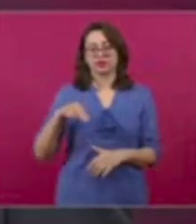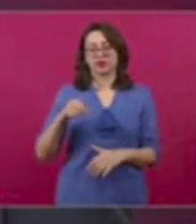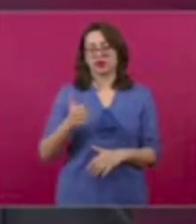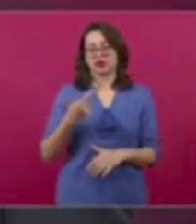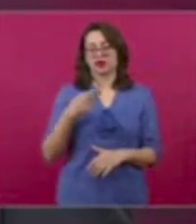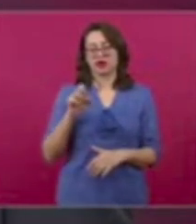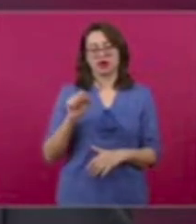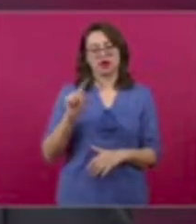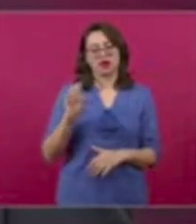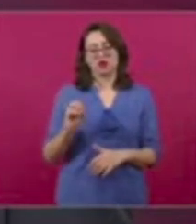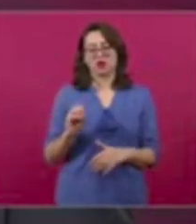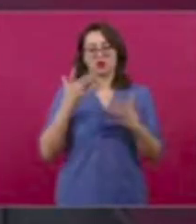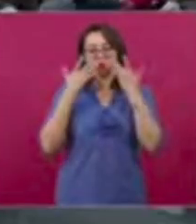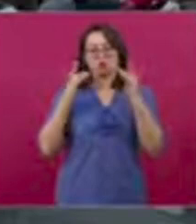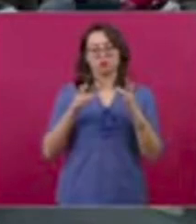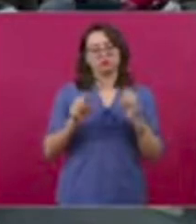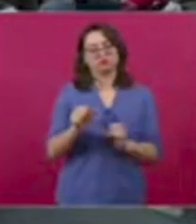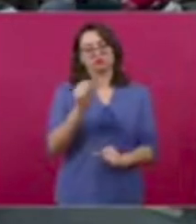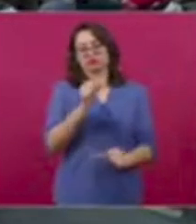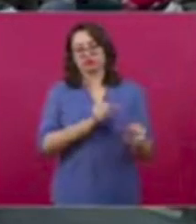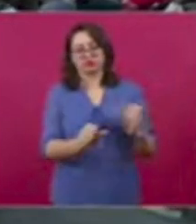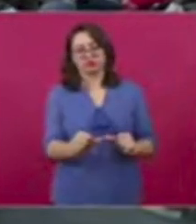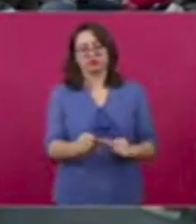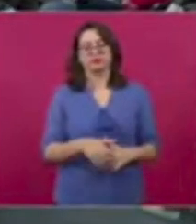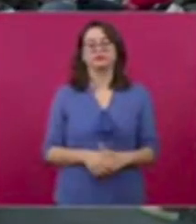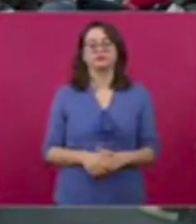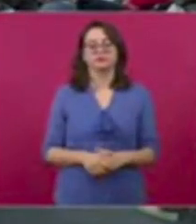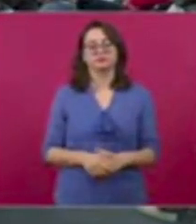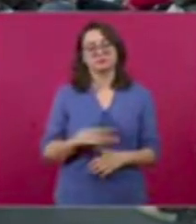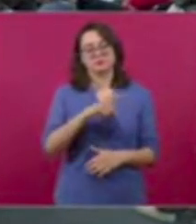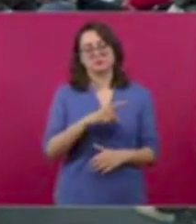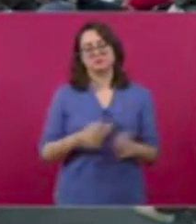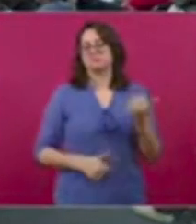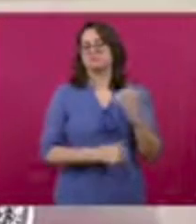de Adán López Hernández, que está